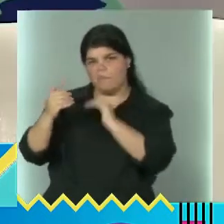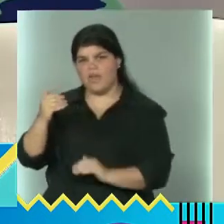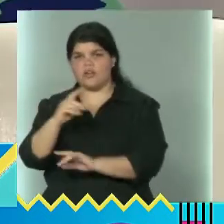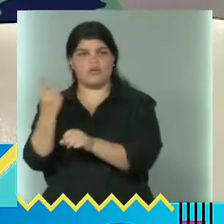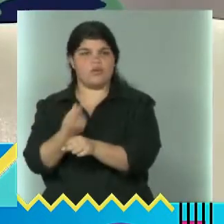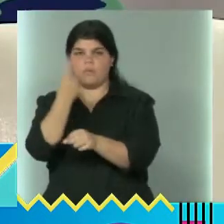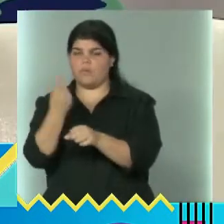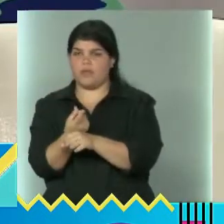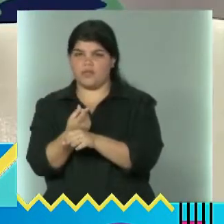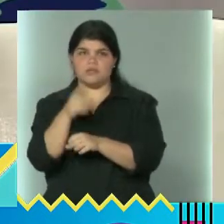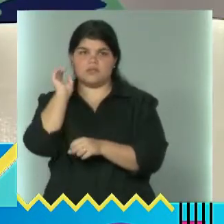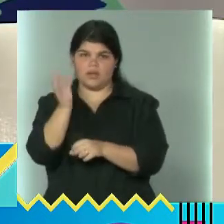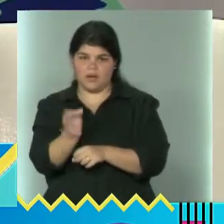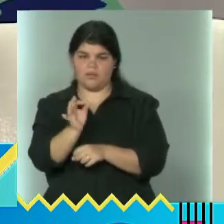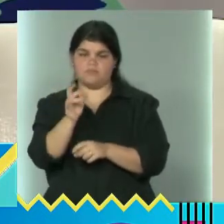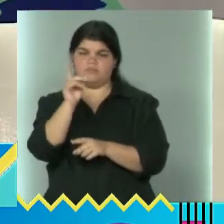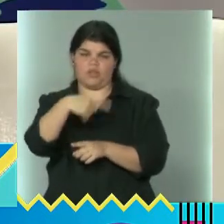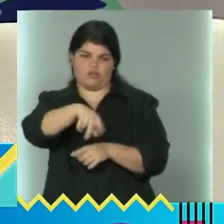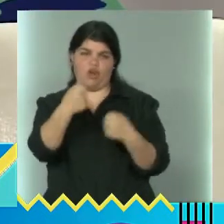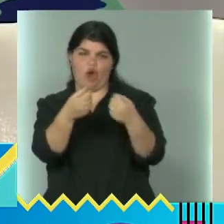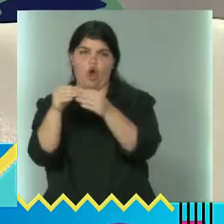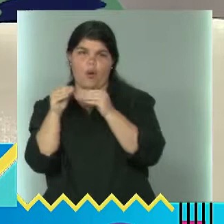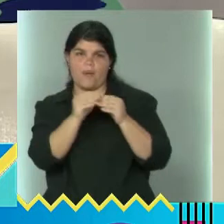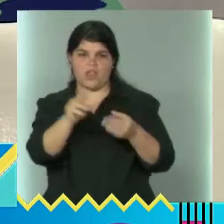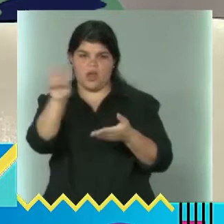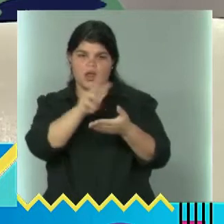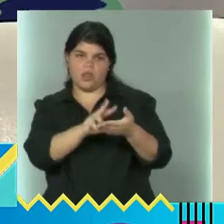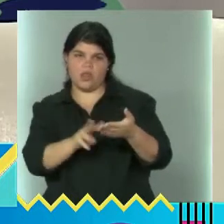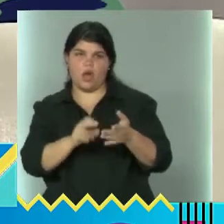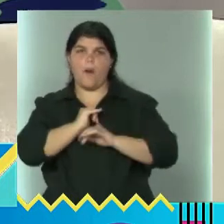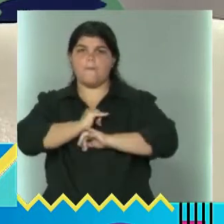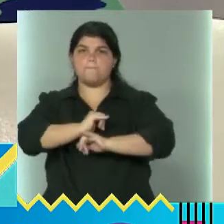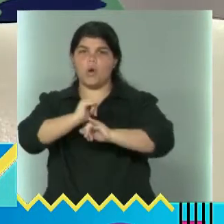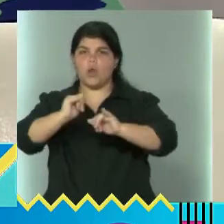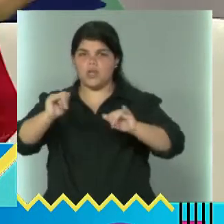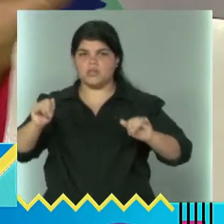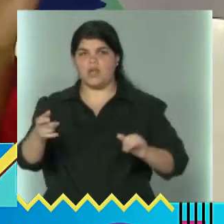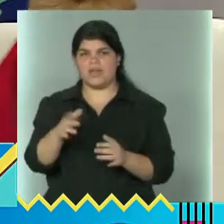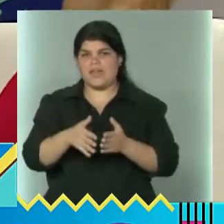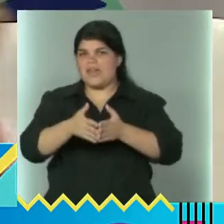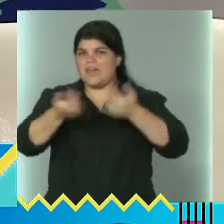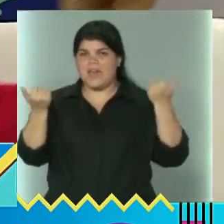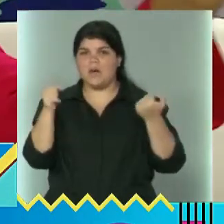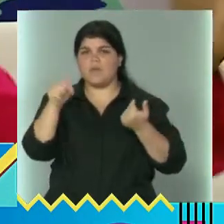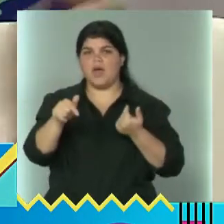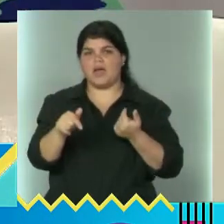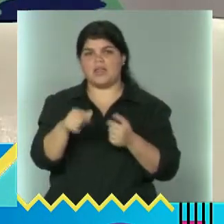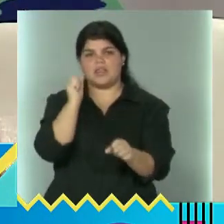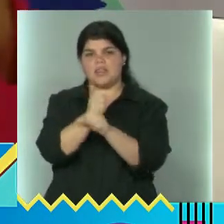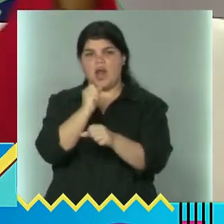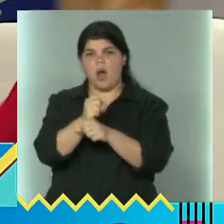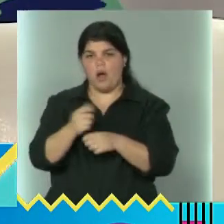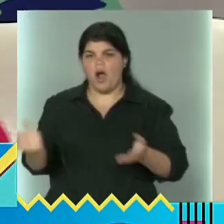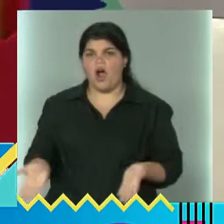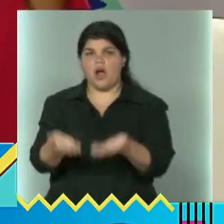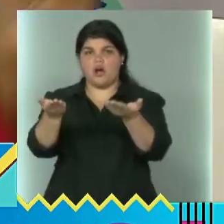que mis colegas compartirán esto en internet, estas publicidades del tipo rápida salida laboral,